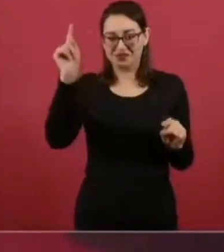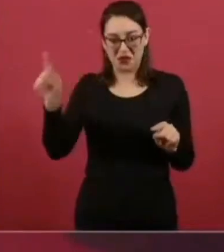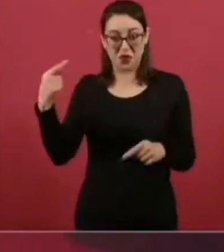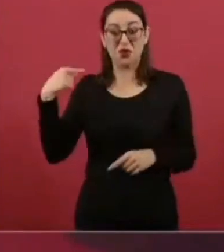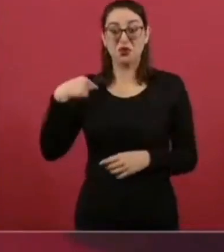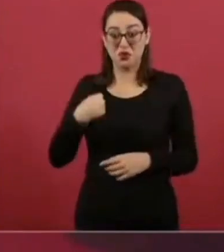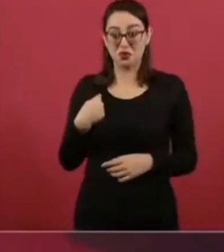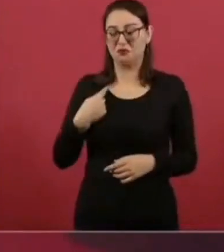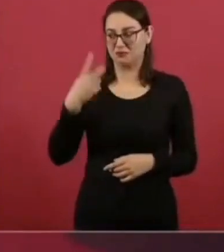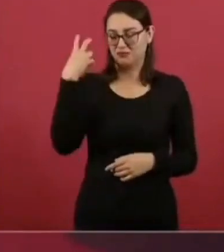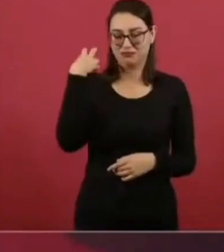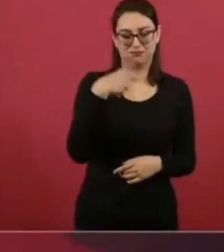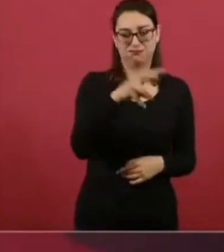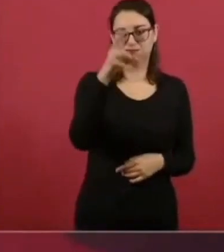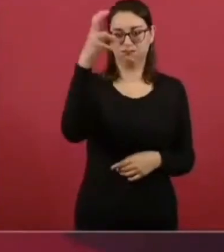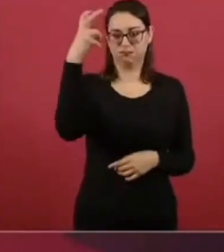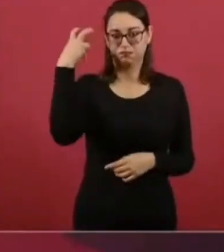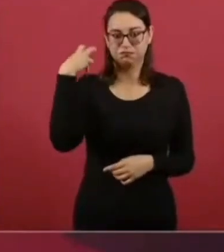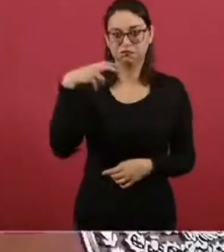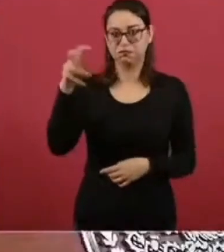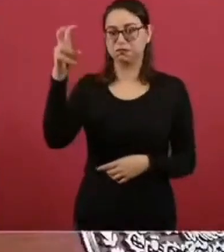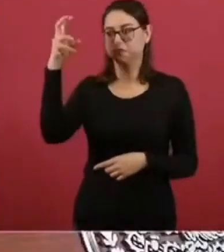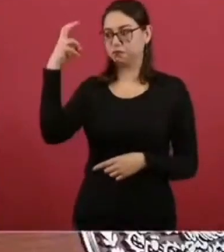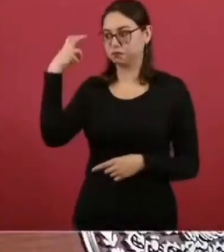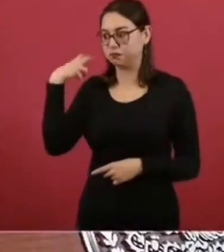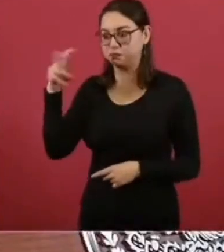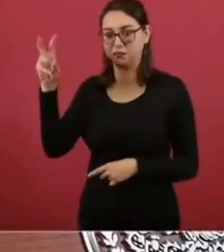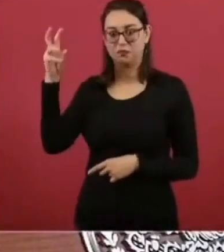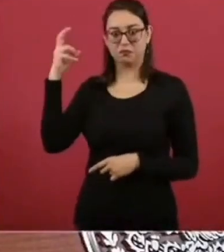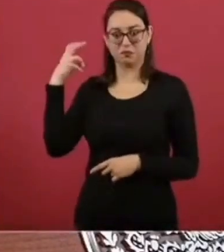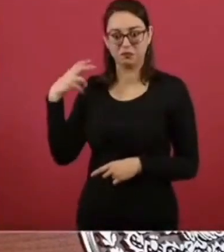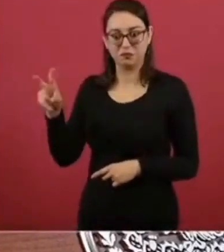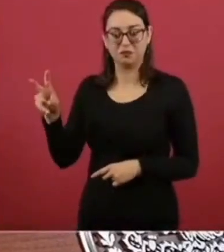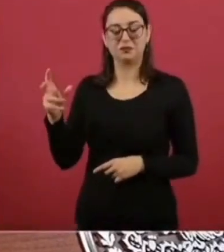Ahí, aunque estaba prohibido, es